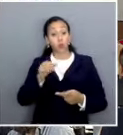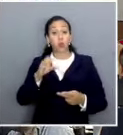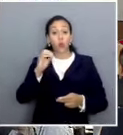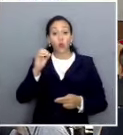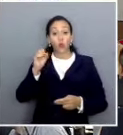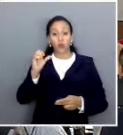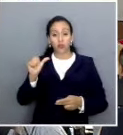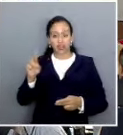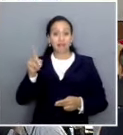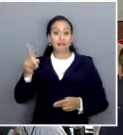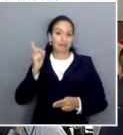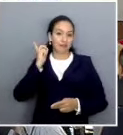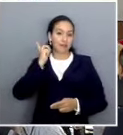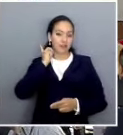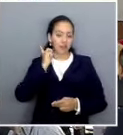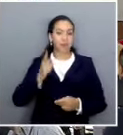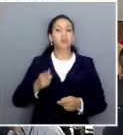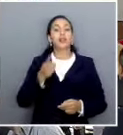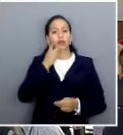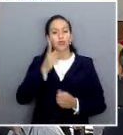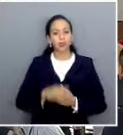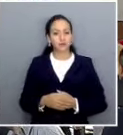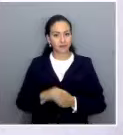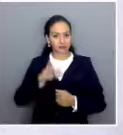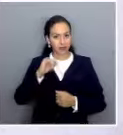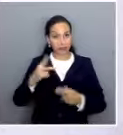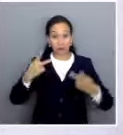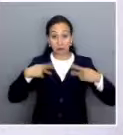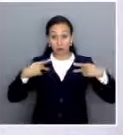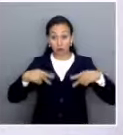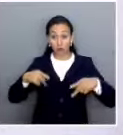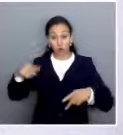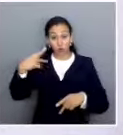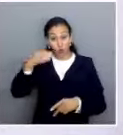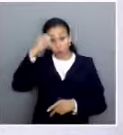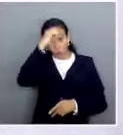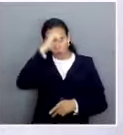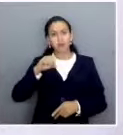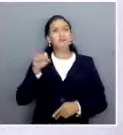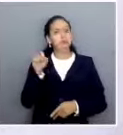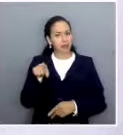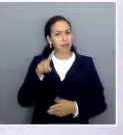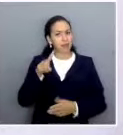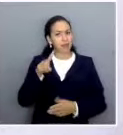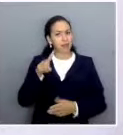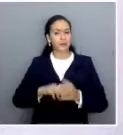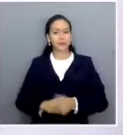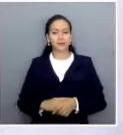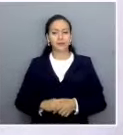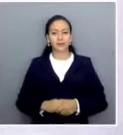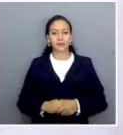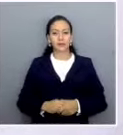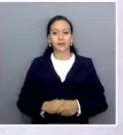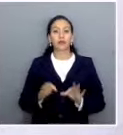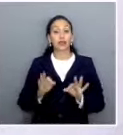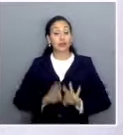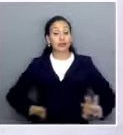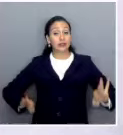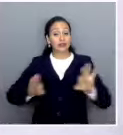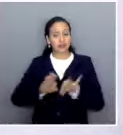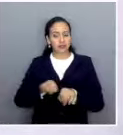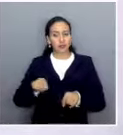Diputados, indicó que todas las voces serán escuchadas. Es urgente para la nación contar con una agenda de seguridad y